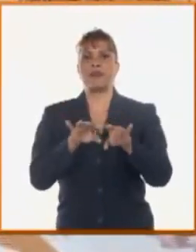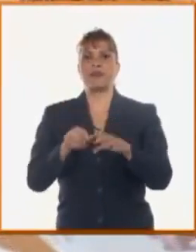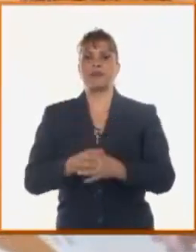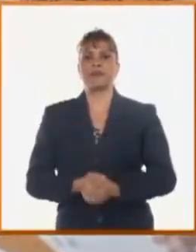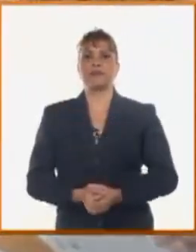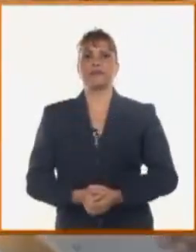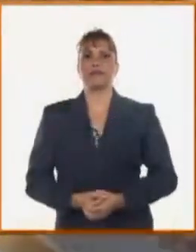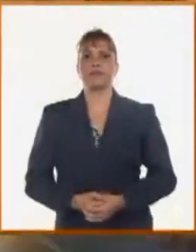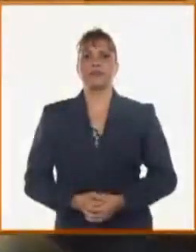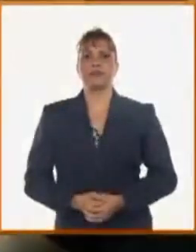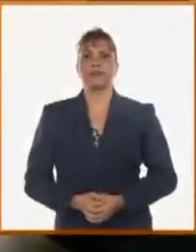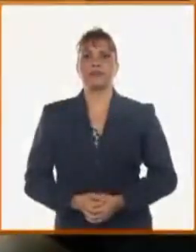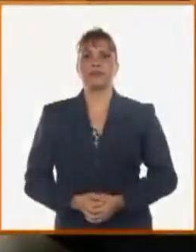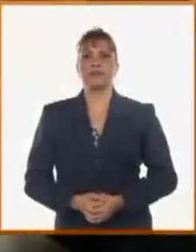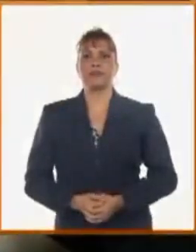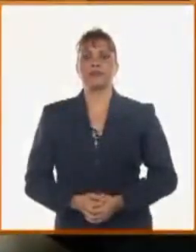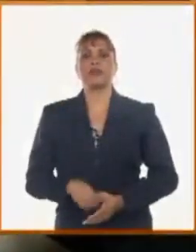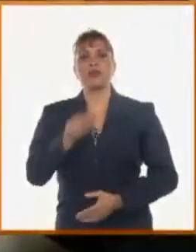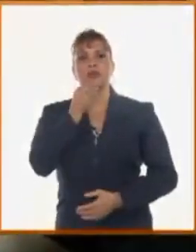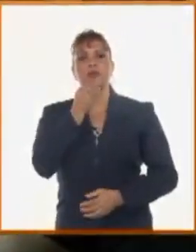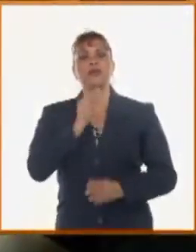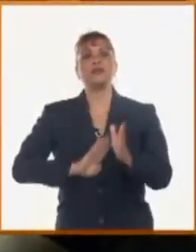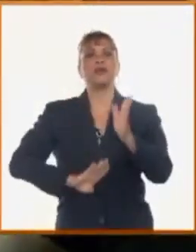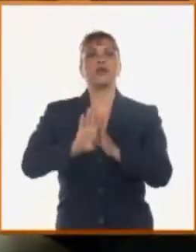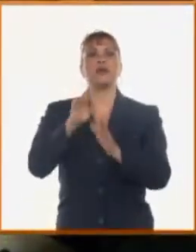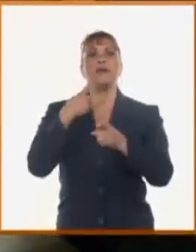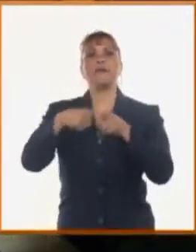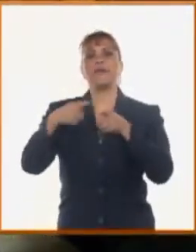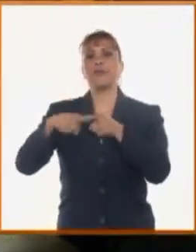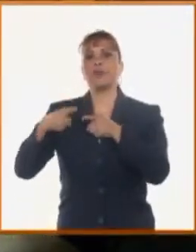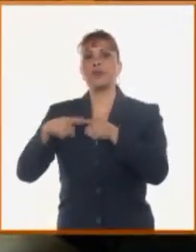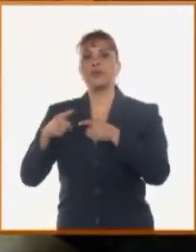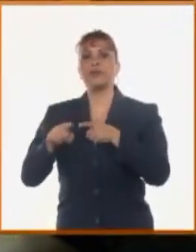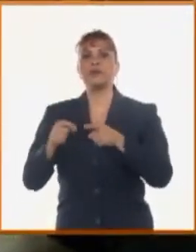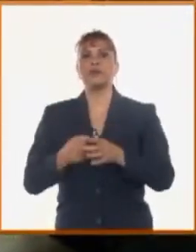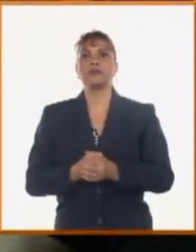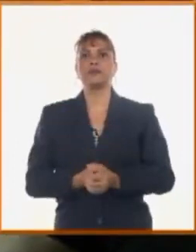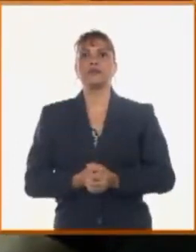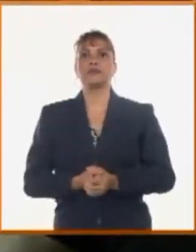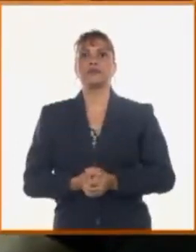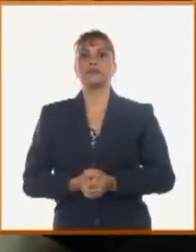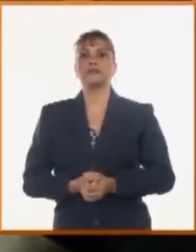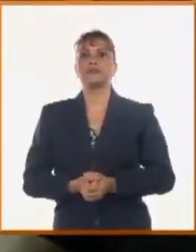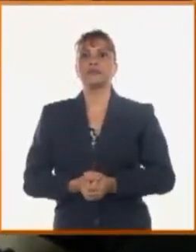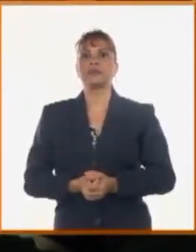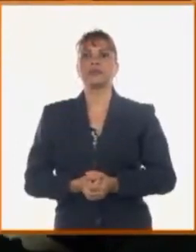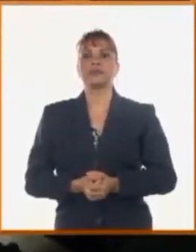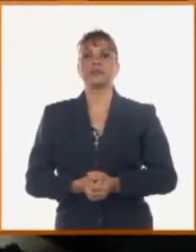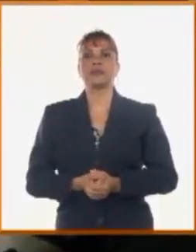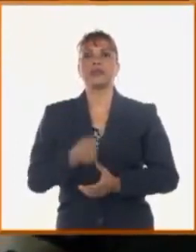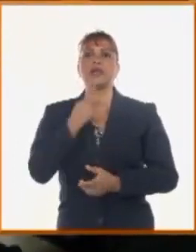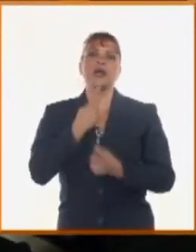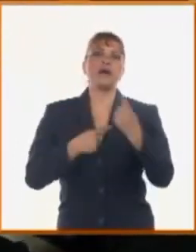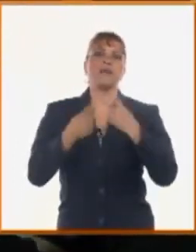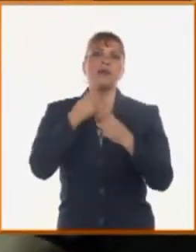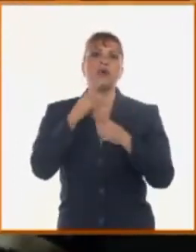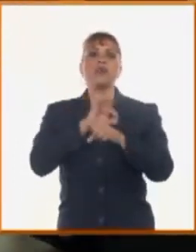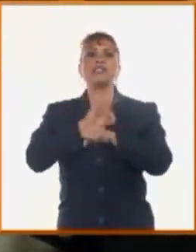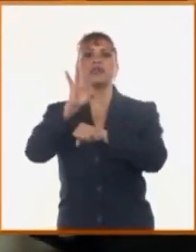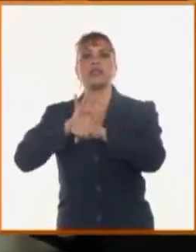capacidad de o desarrollar productos con programadores, diseñadores,